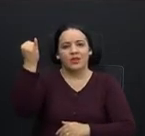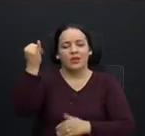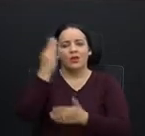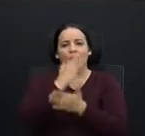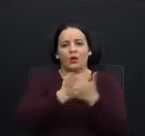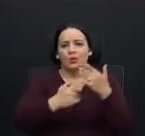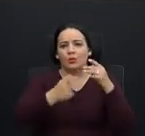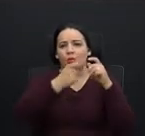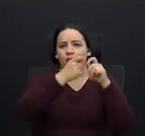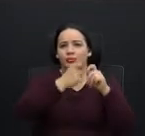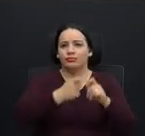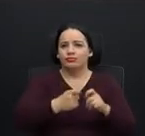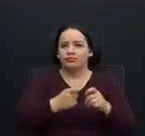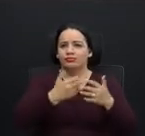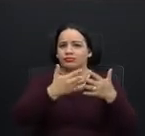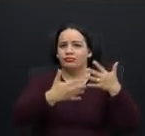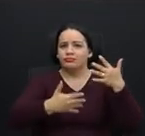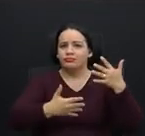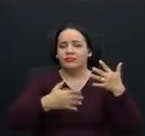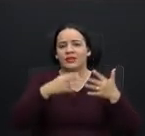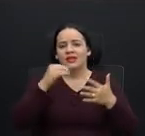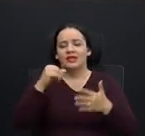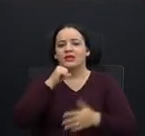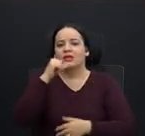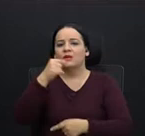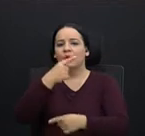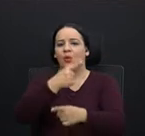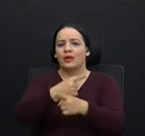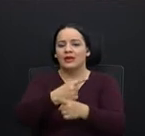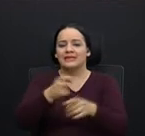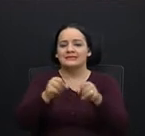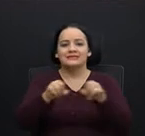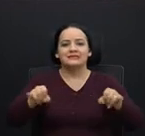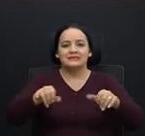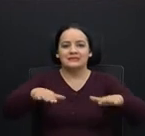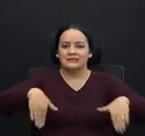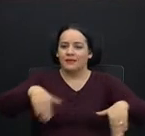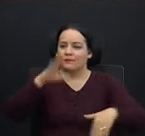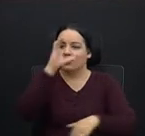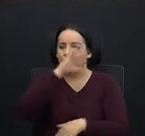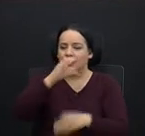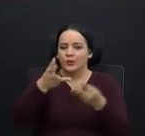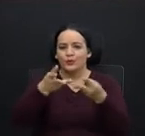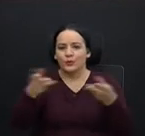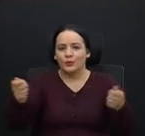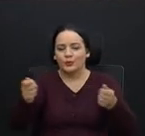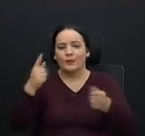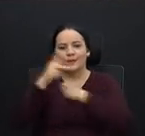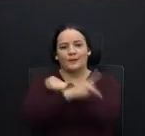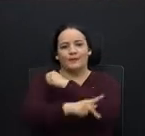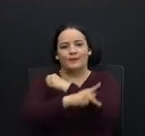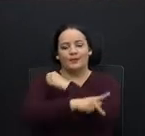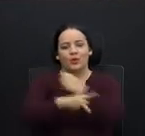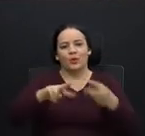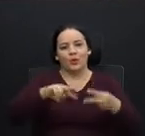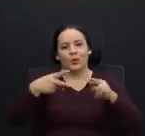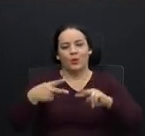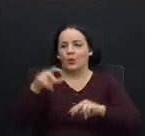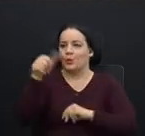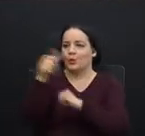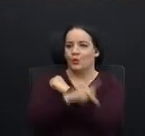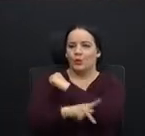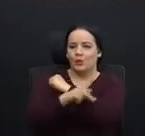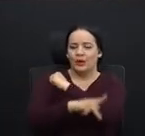matices incorrectos, sin buscar la solución para el país. Caso contrario, en otros países, por